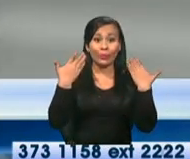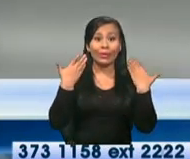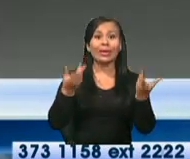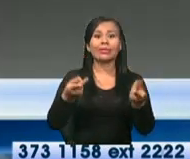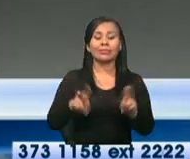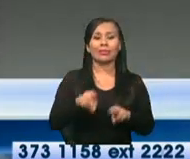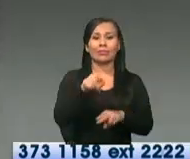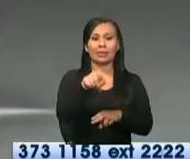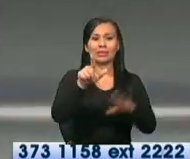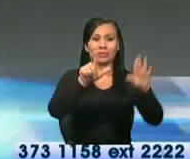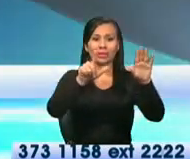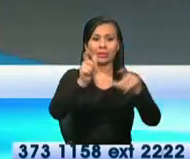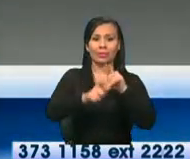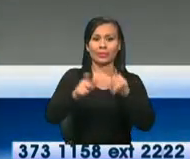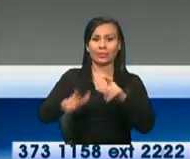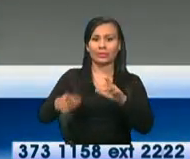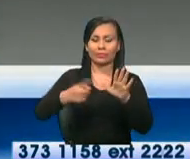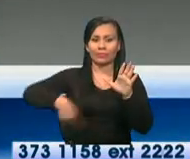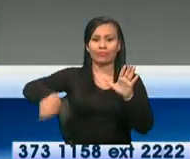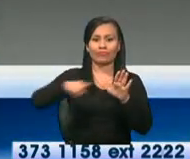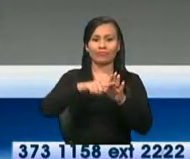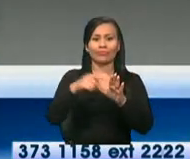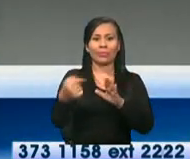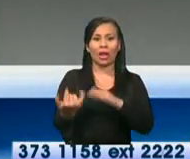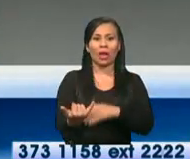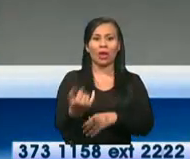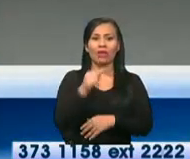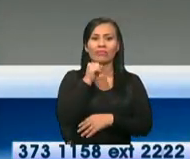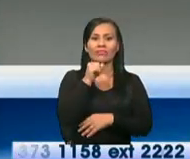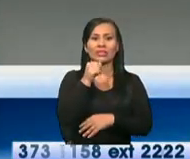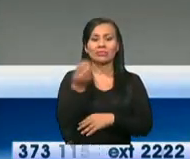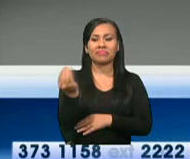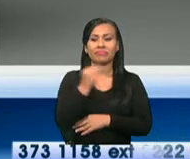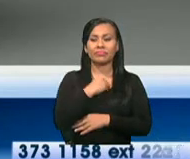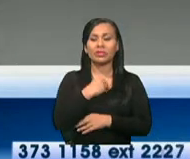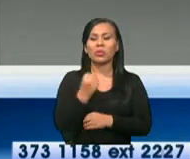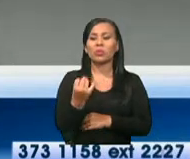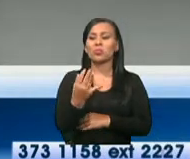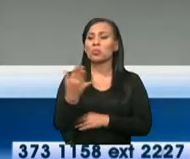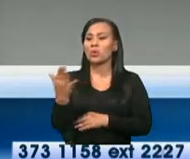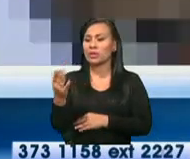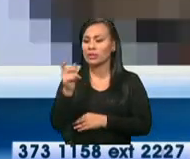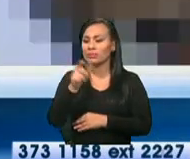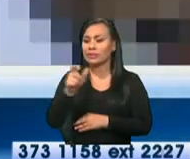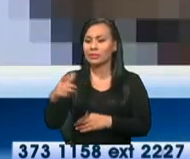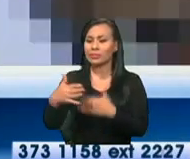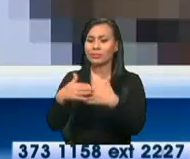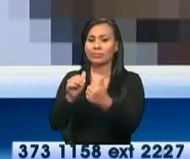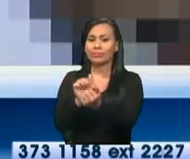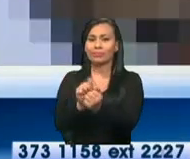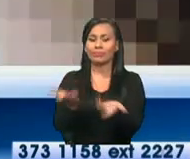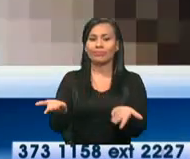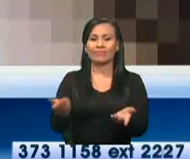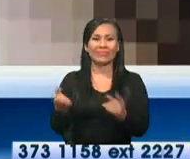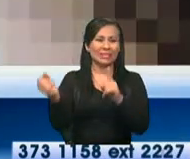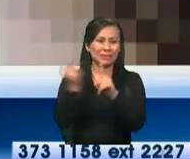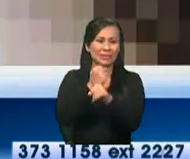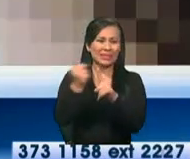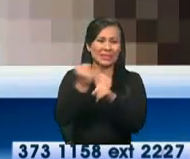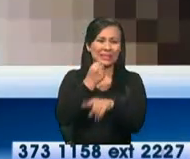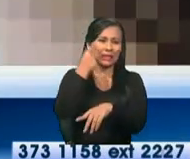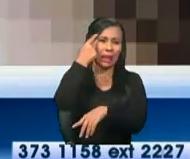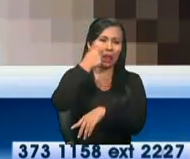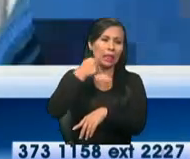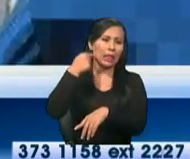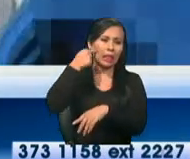7 personas, sin que a la fecha se haya concretado igual número de detenciones, por la salvaje agresión sufrida por